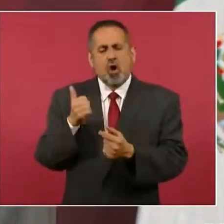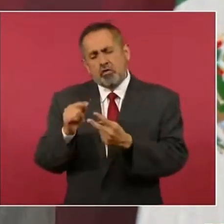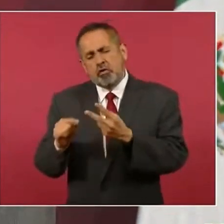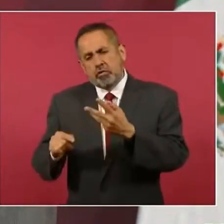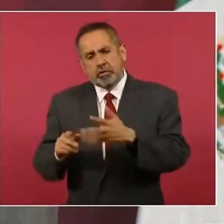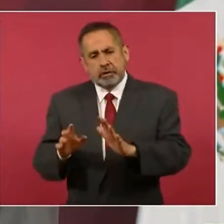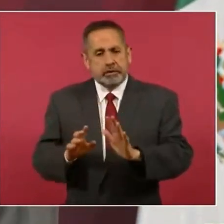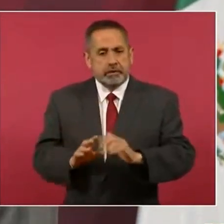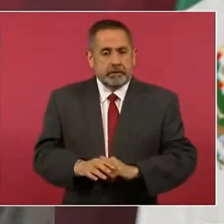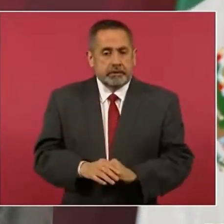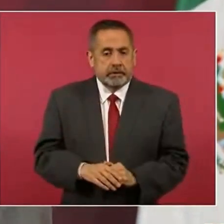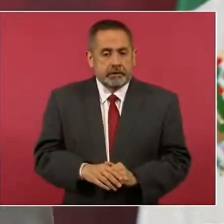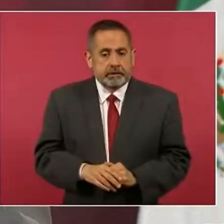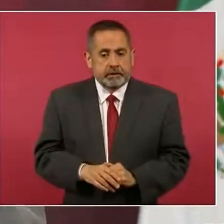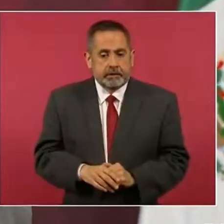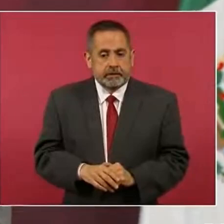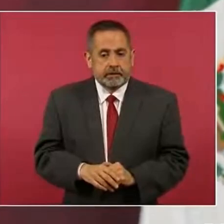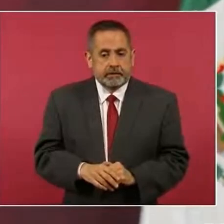Pero